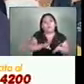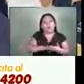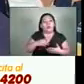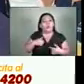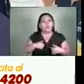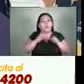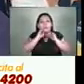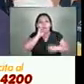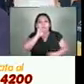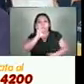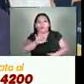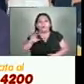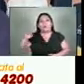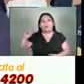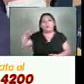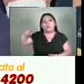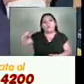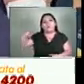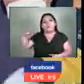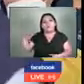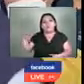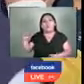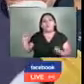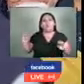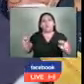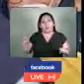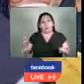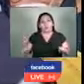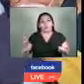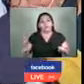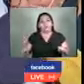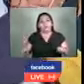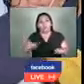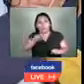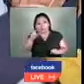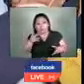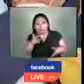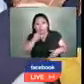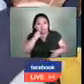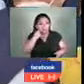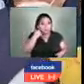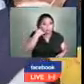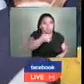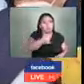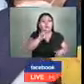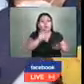mencionar que en el caso de la Defensoría del Consumidor puede realizar sus denuncias a través del 910.